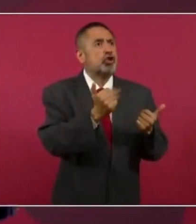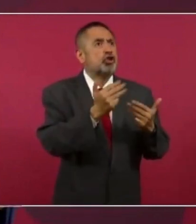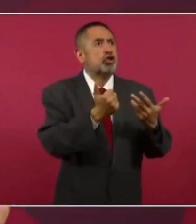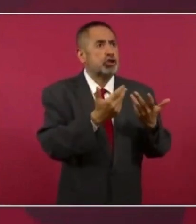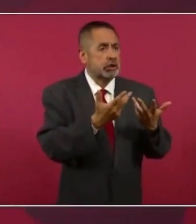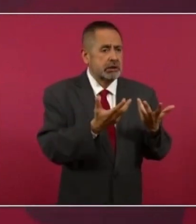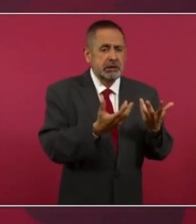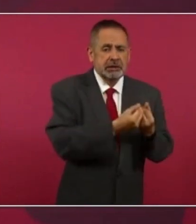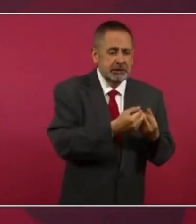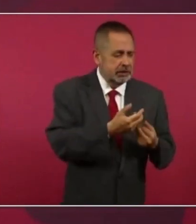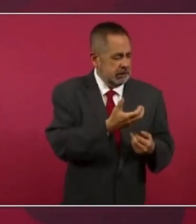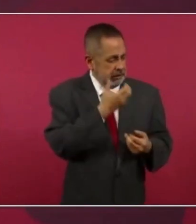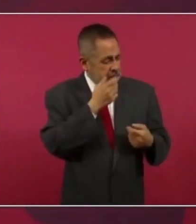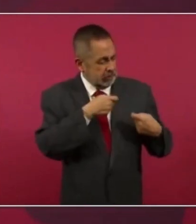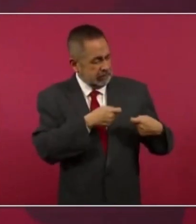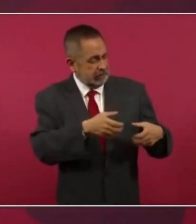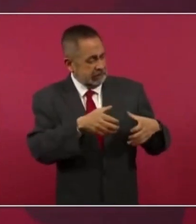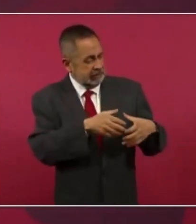conservadores